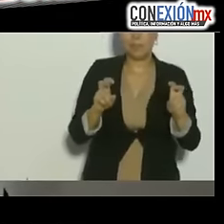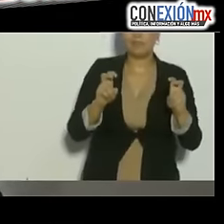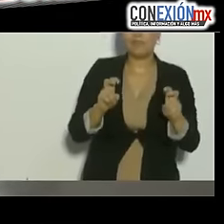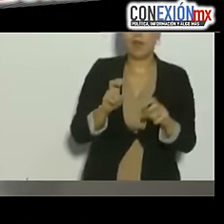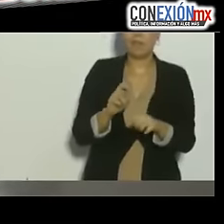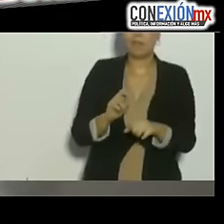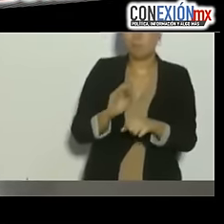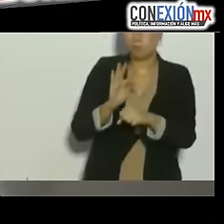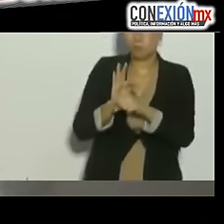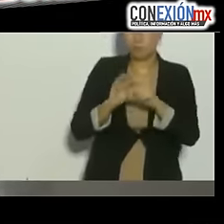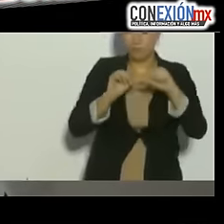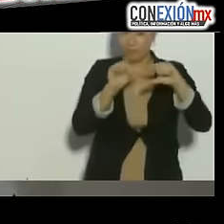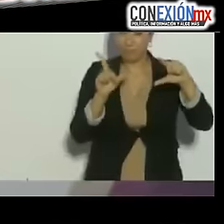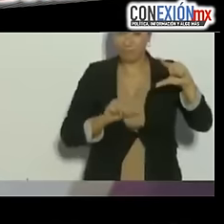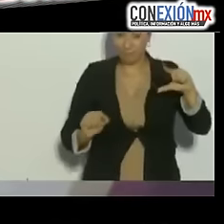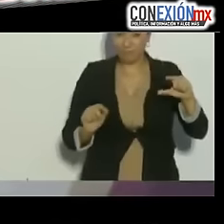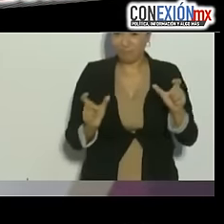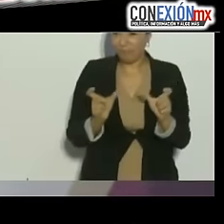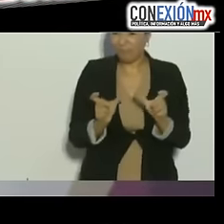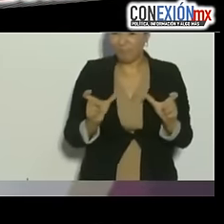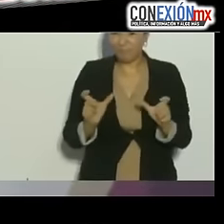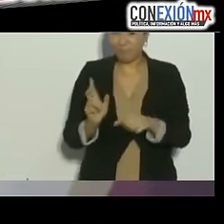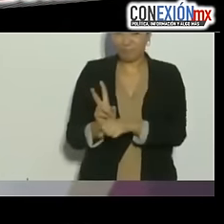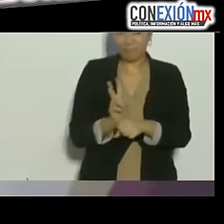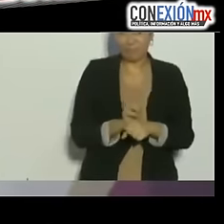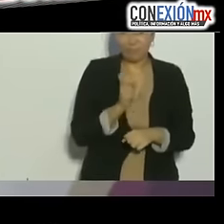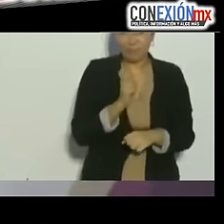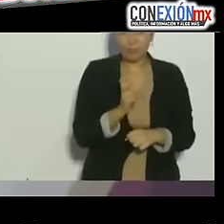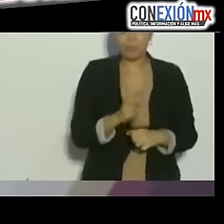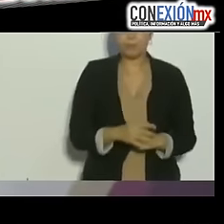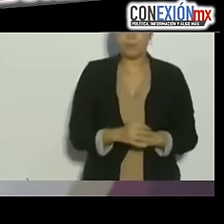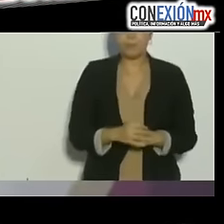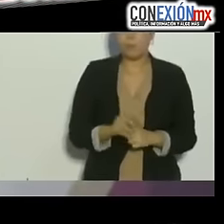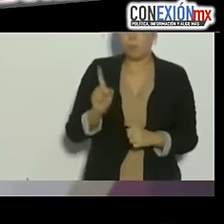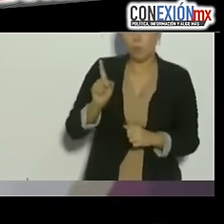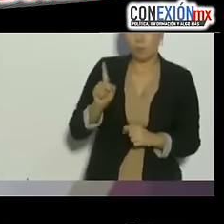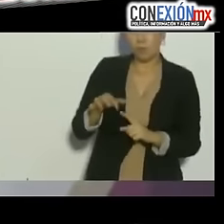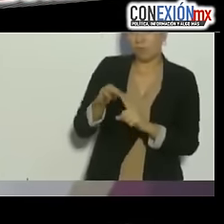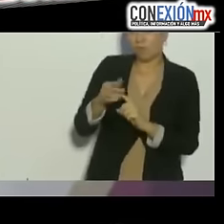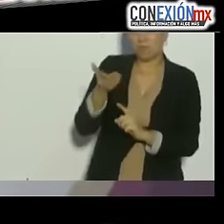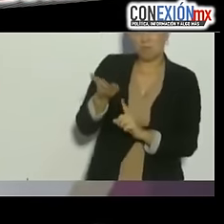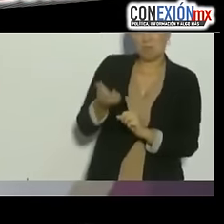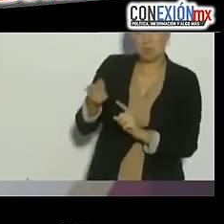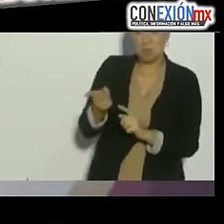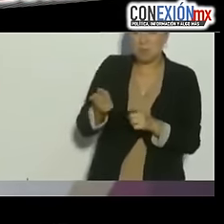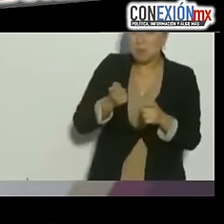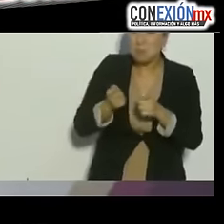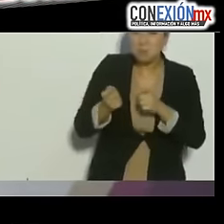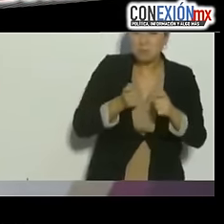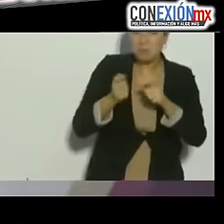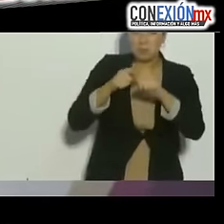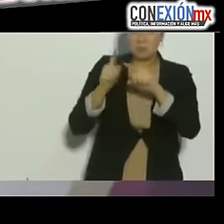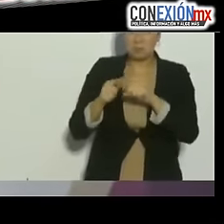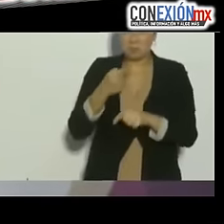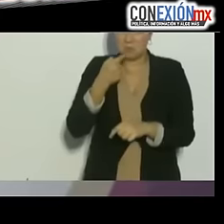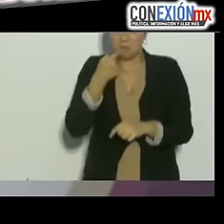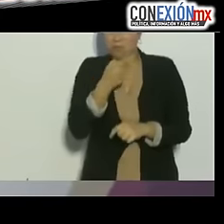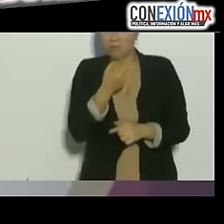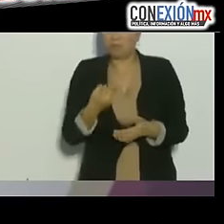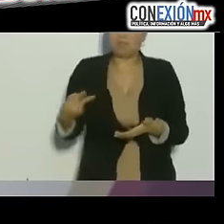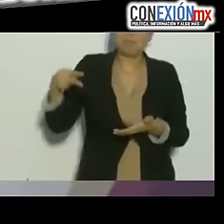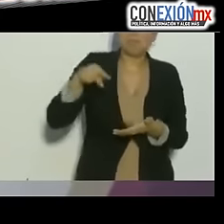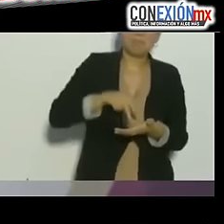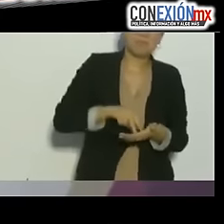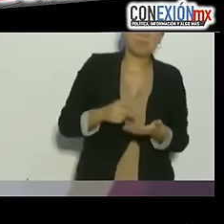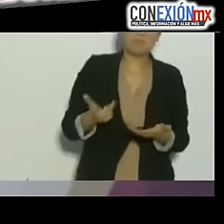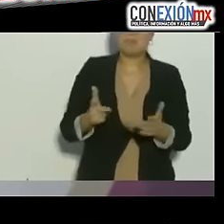kraus de la vecindad que del el albergue que tienen ahorita en aquel lado Peña